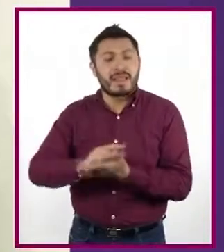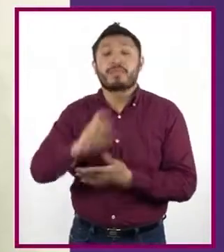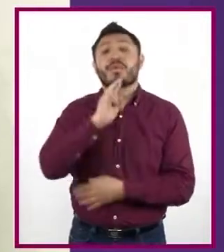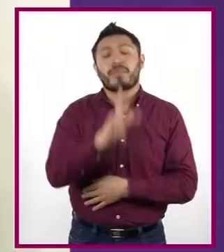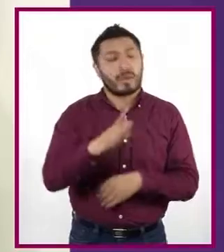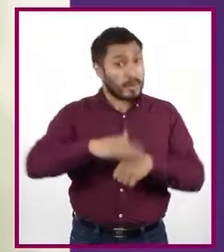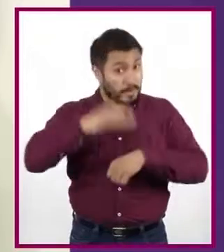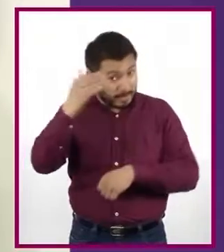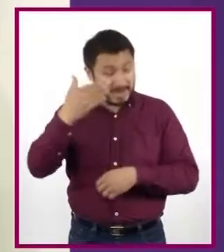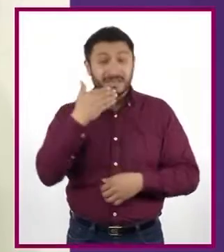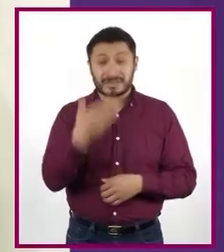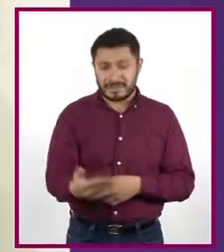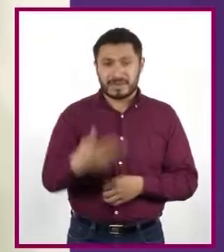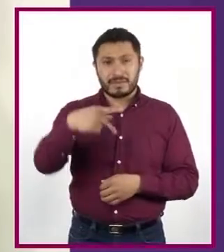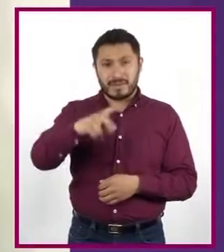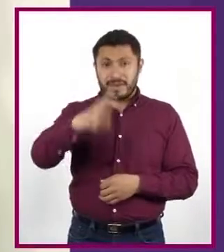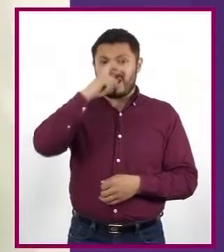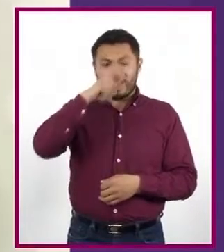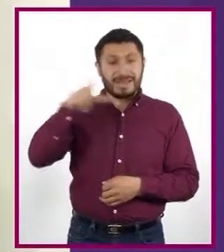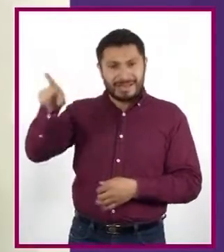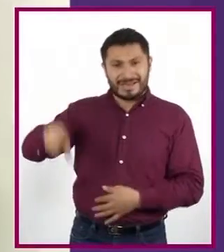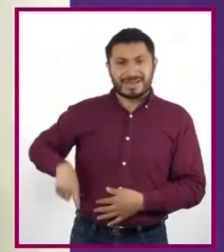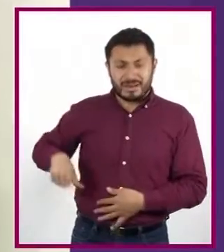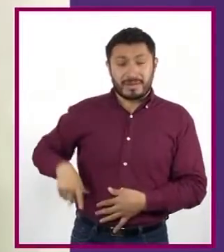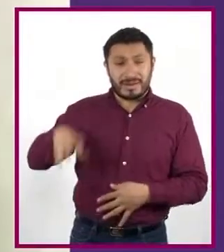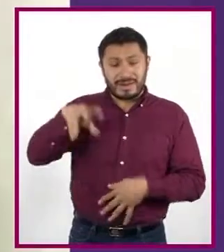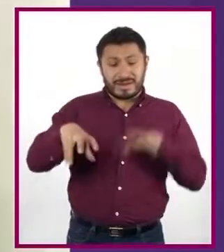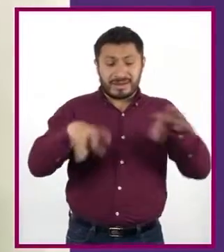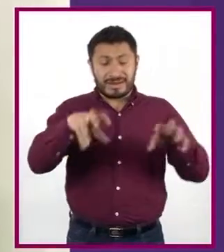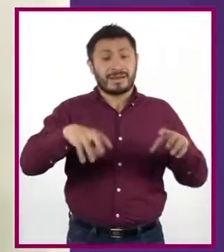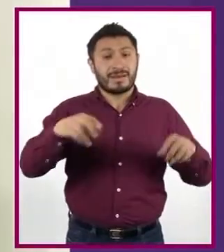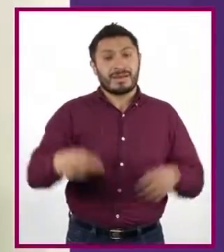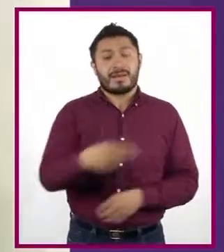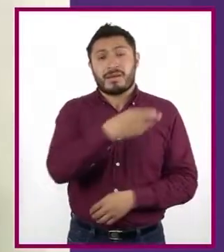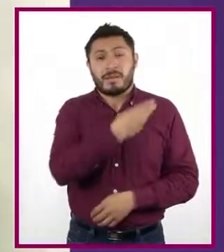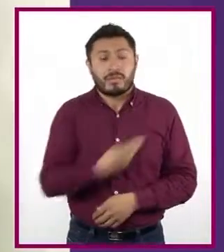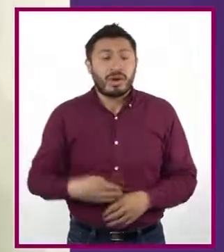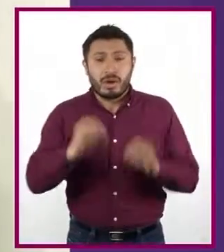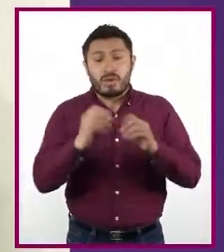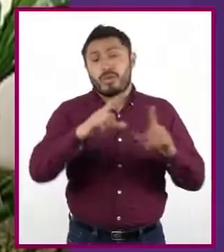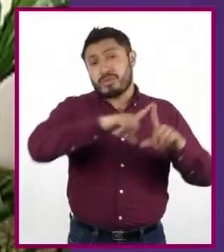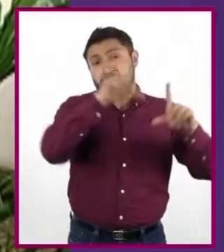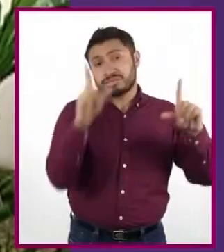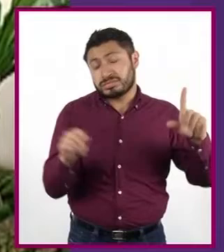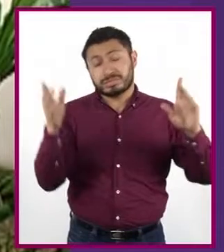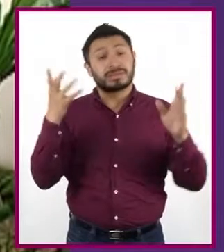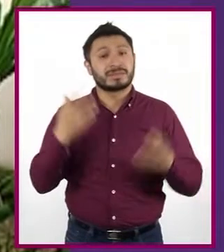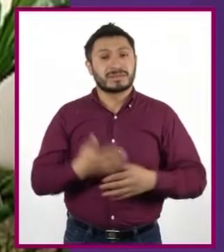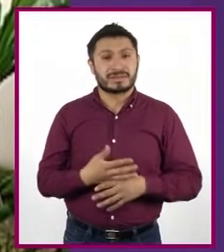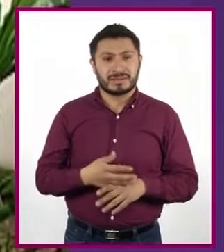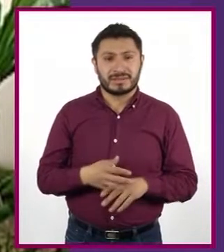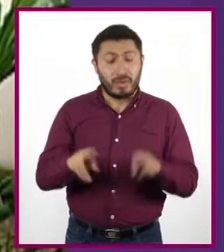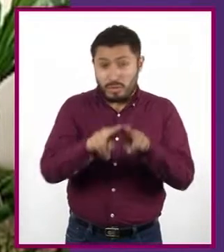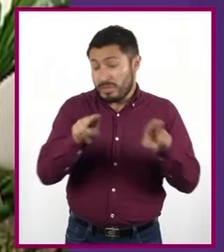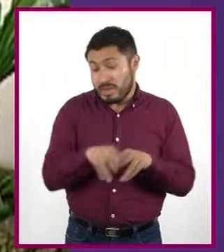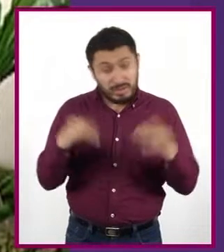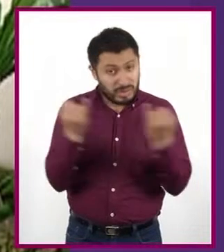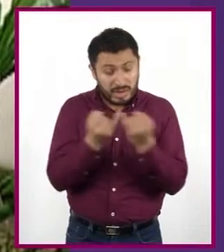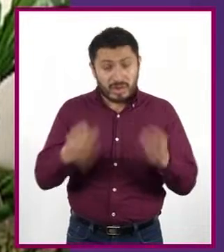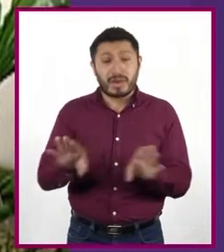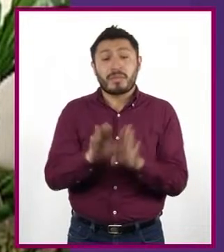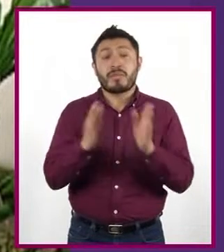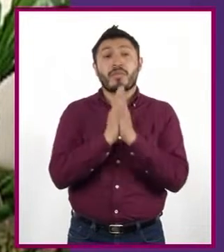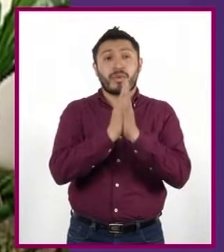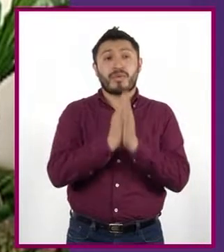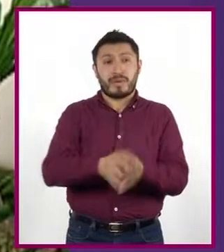además exigir a nuestros gobiernos locales, regionales o nacionales que por favor tomen las